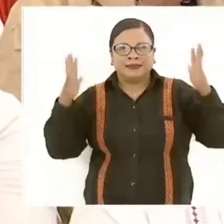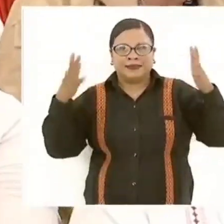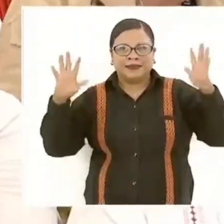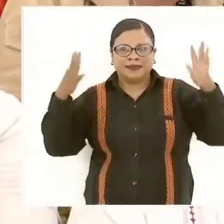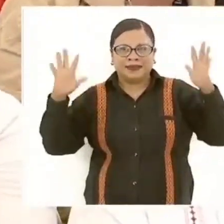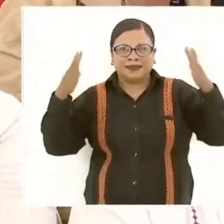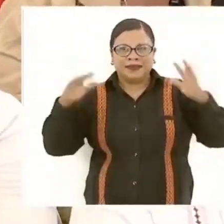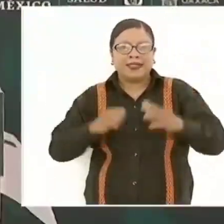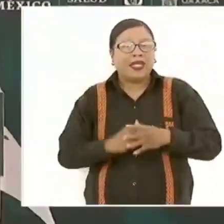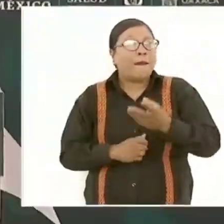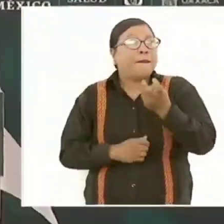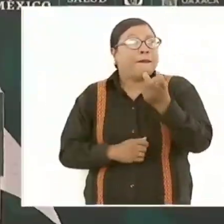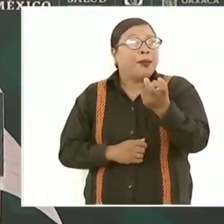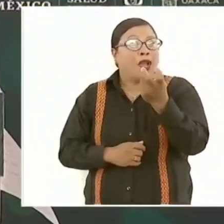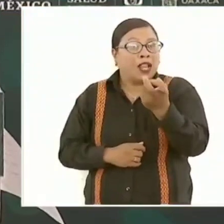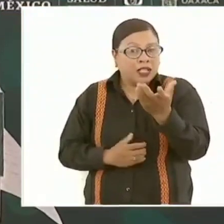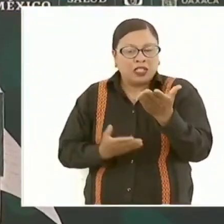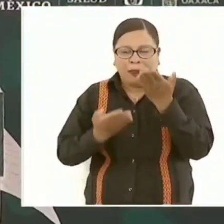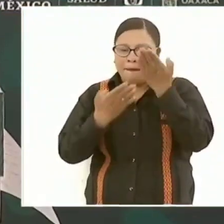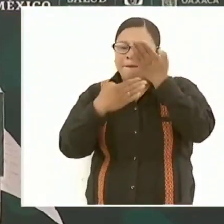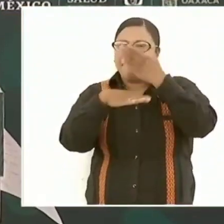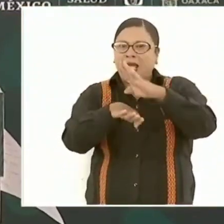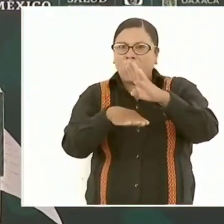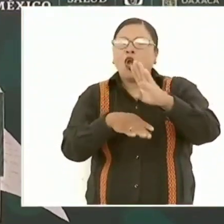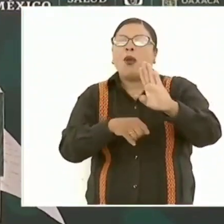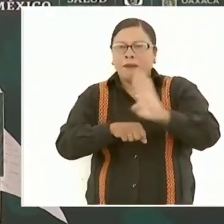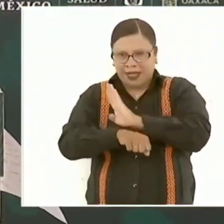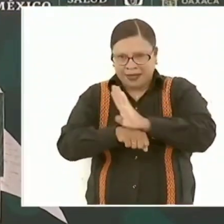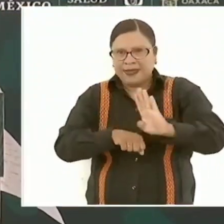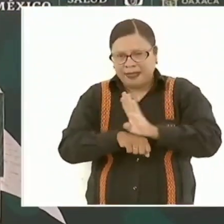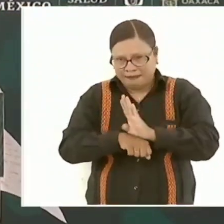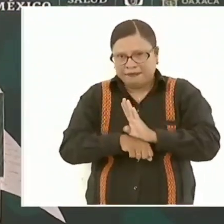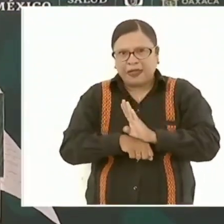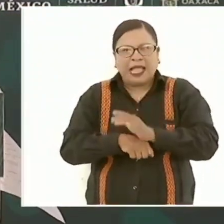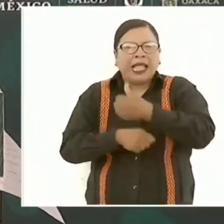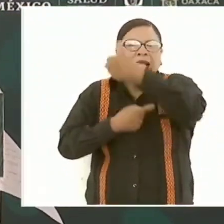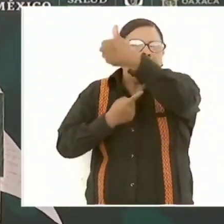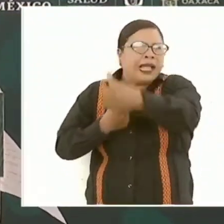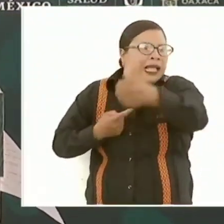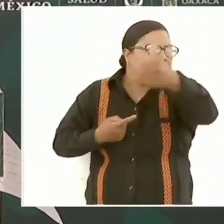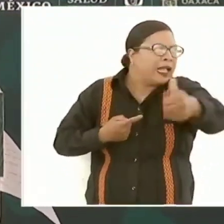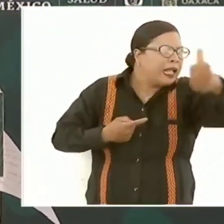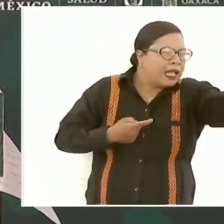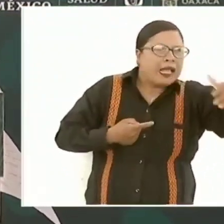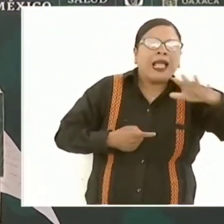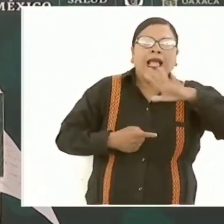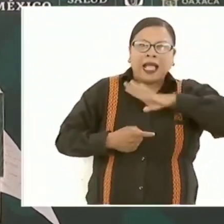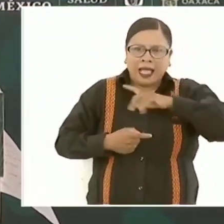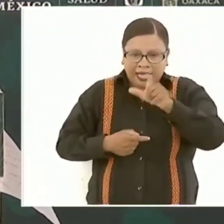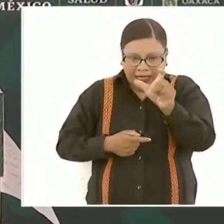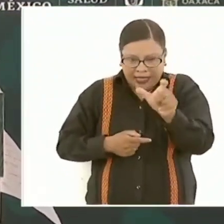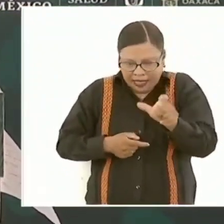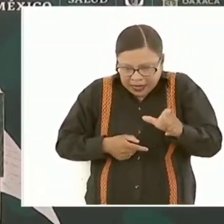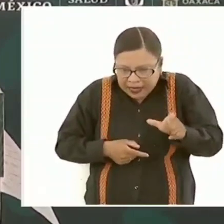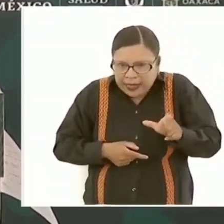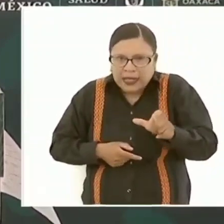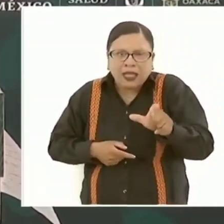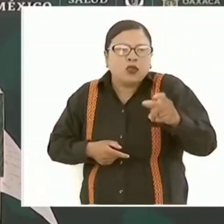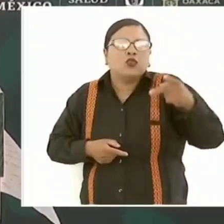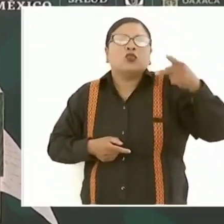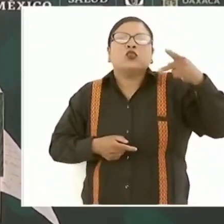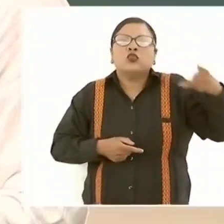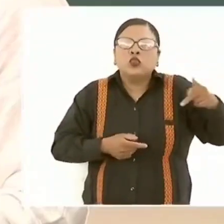y entonces por eso el Banco del Bienestar, cada quien con su tarjeta y ejerciendo sus